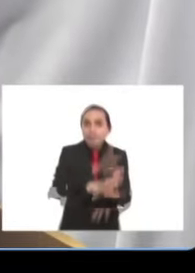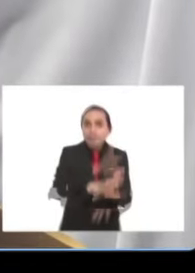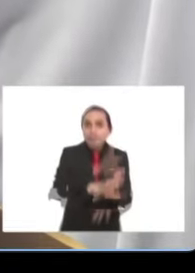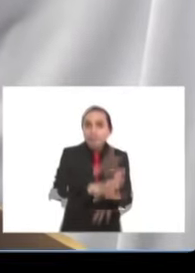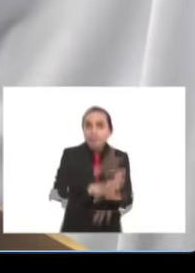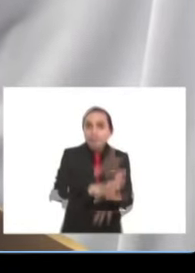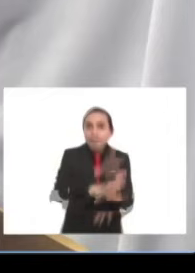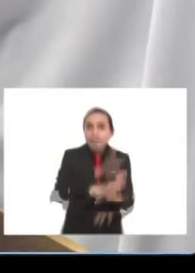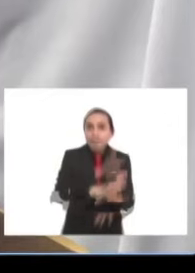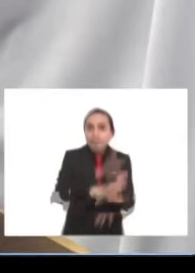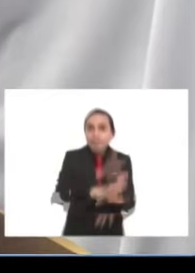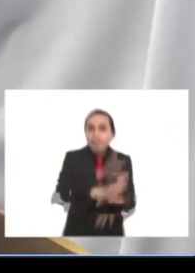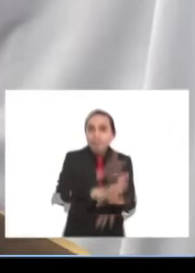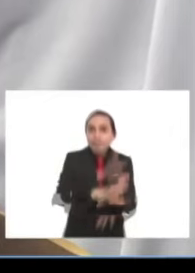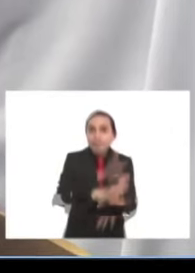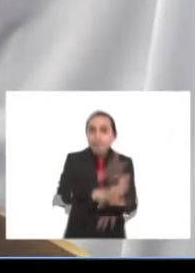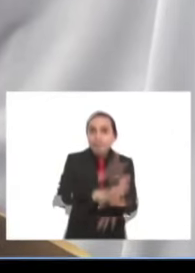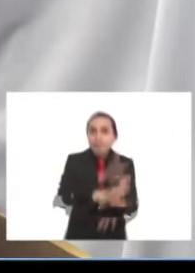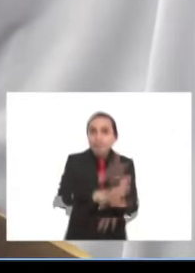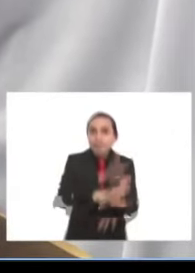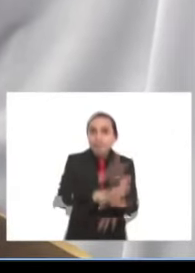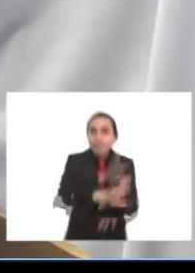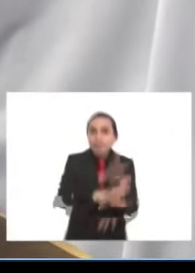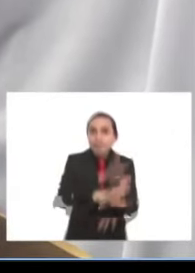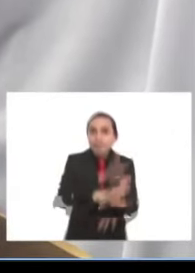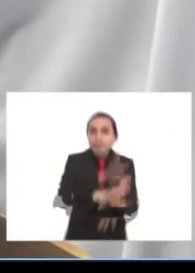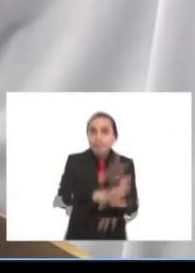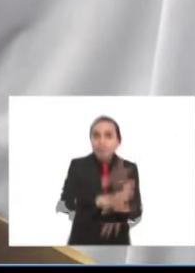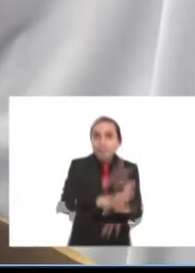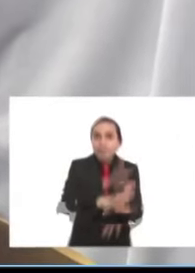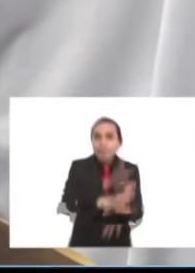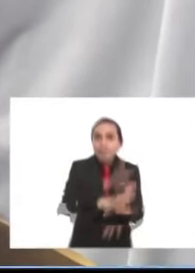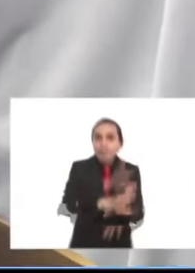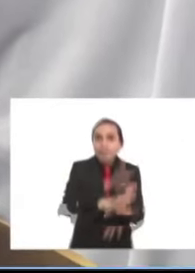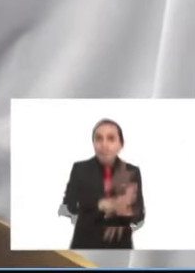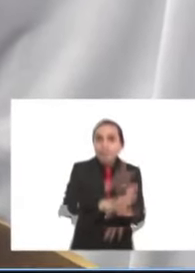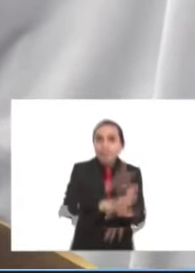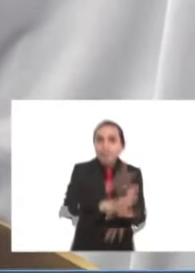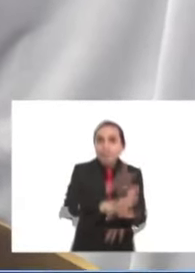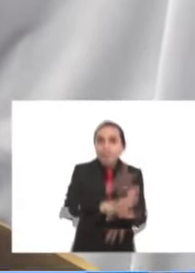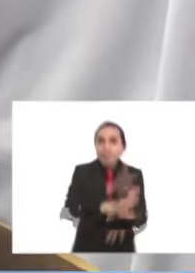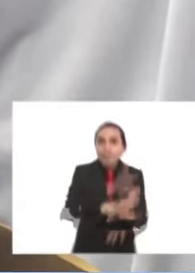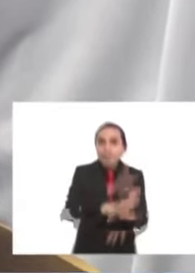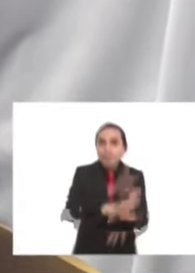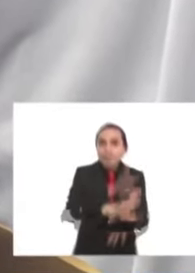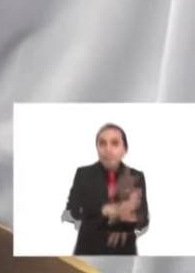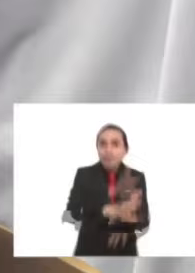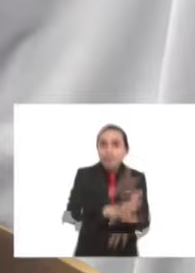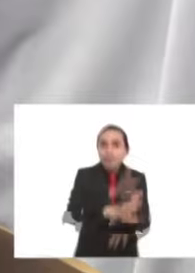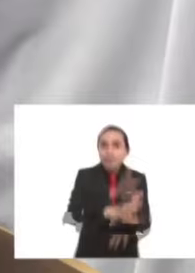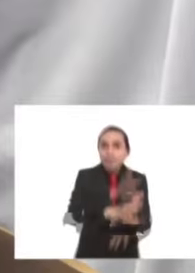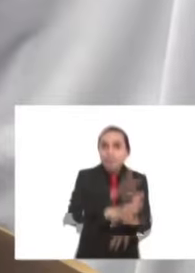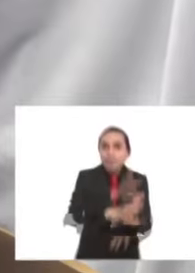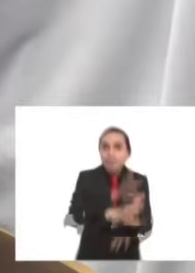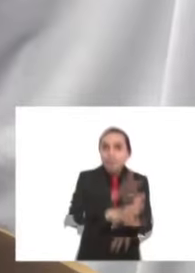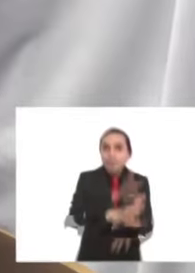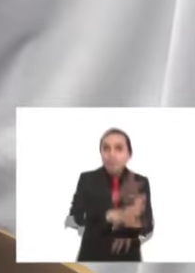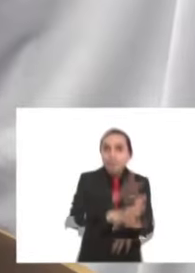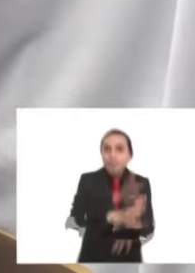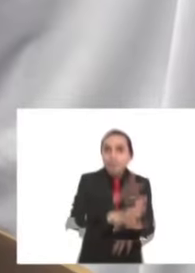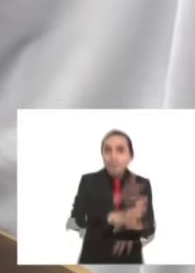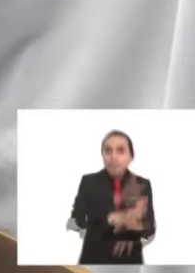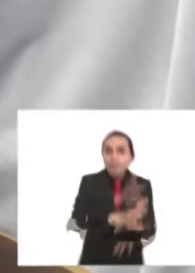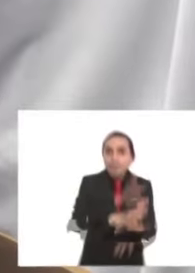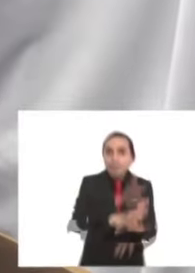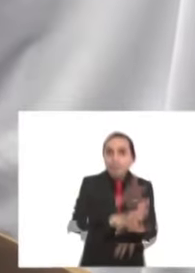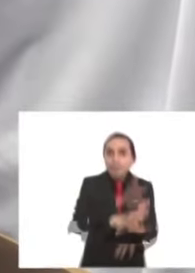de México se construirán 5 líneas más de cablebús. Beneficiarán las alcaldías Tlalpan, Álvaro Obregón, Milpa Alta, Xochimilco,